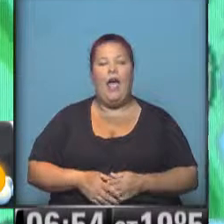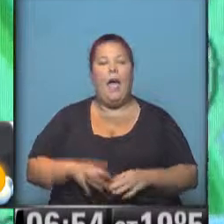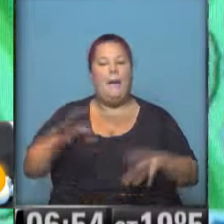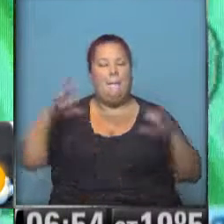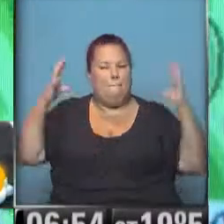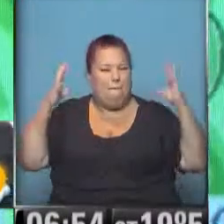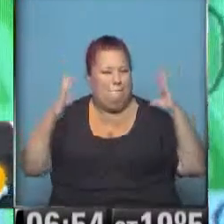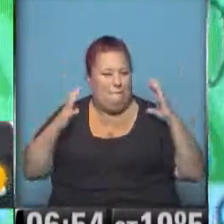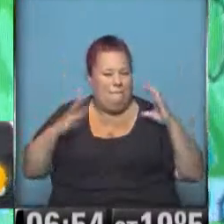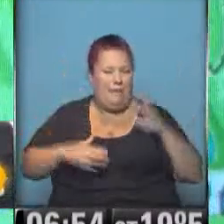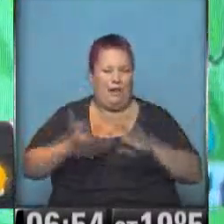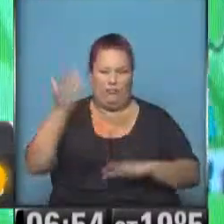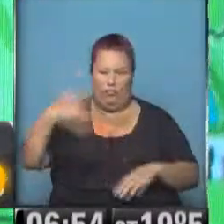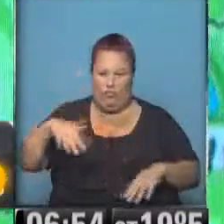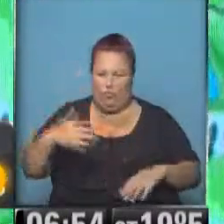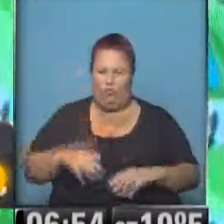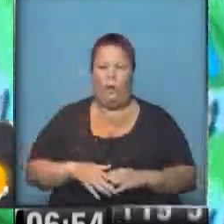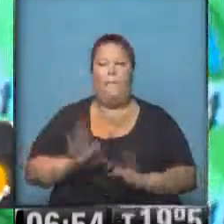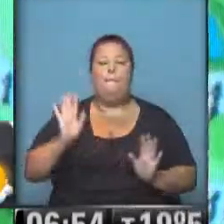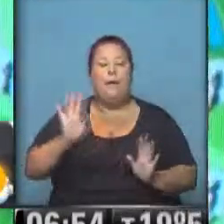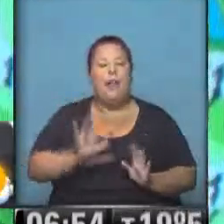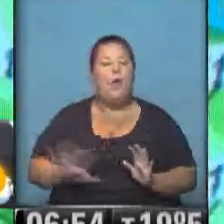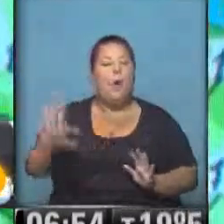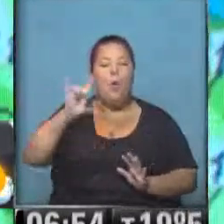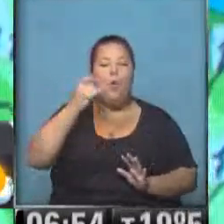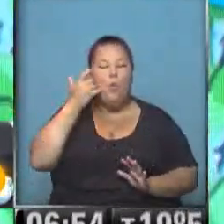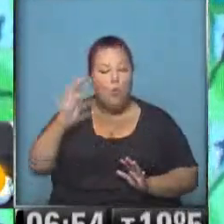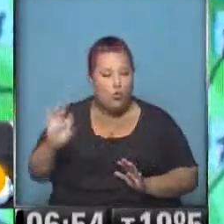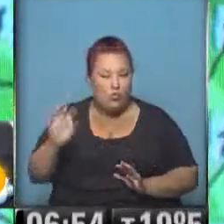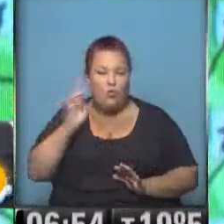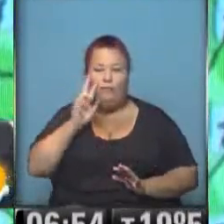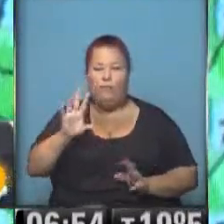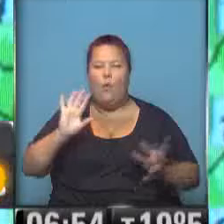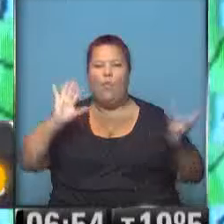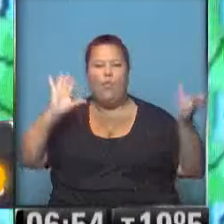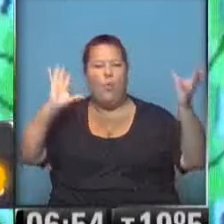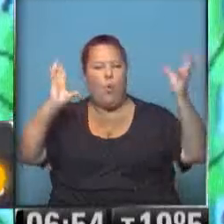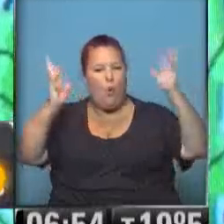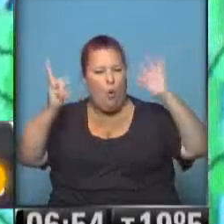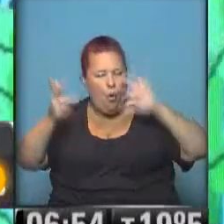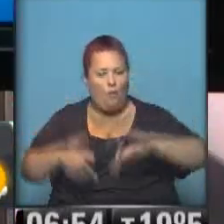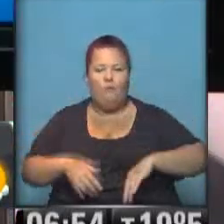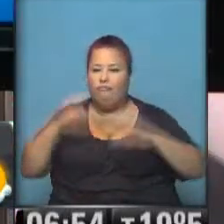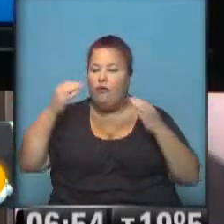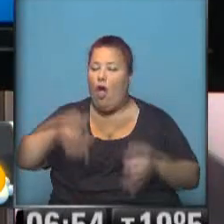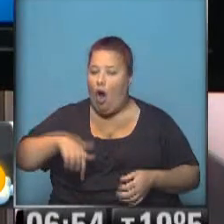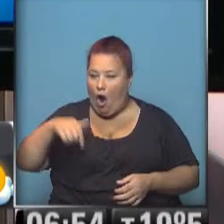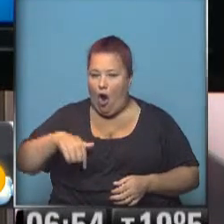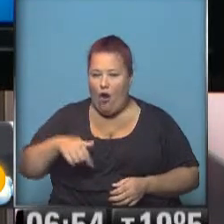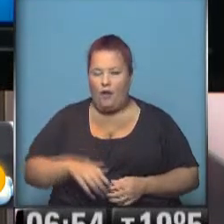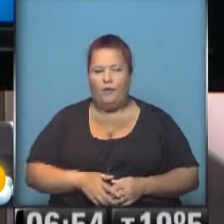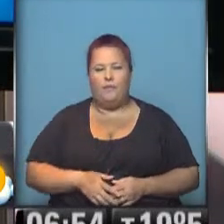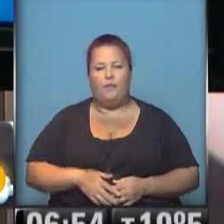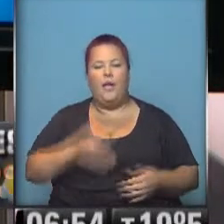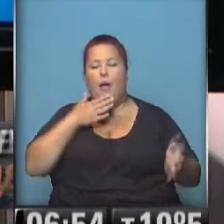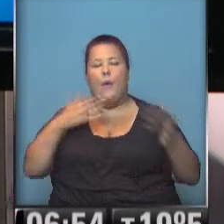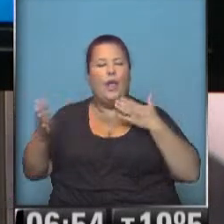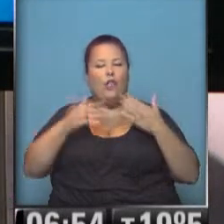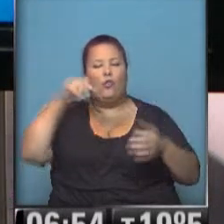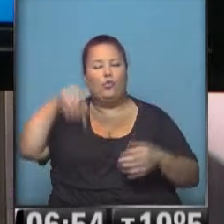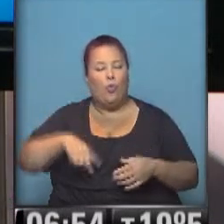presión atmosférica, ¿eh? Pero en la región de Cuyo vemos ahí la nubosidad que confirma que hoy, con viento